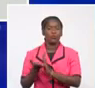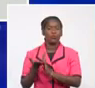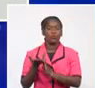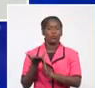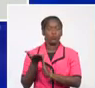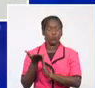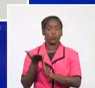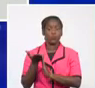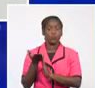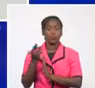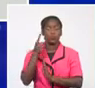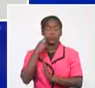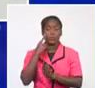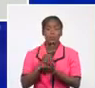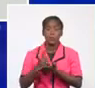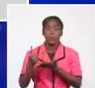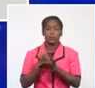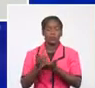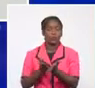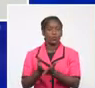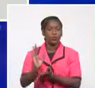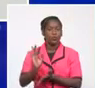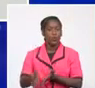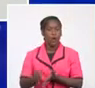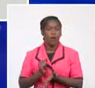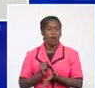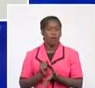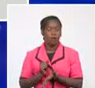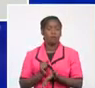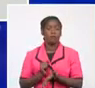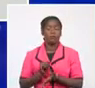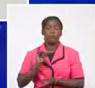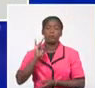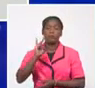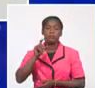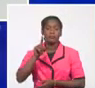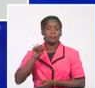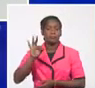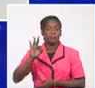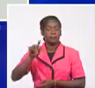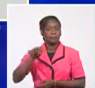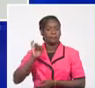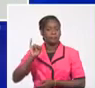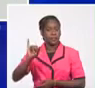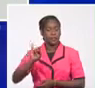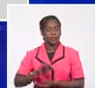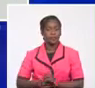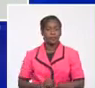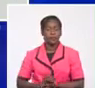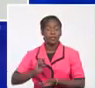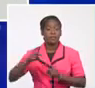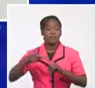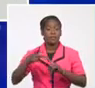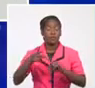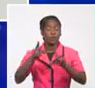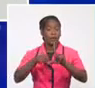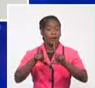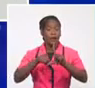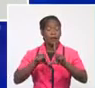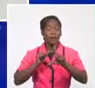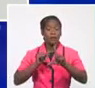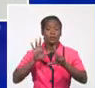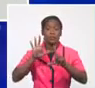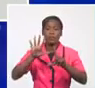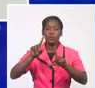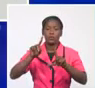por varias semanas consecutivas, 718,6, le sigue Regla con